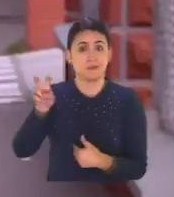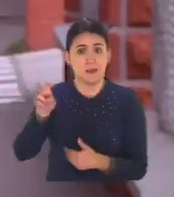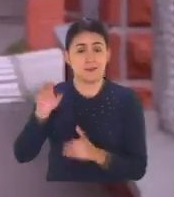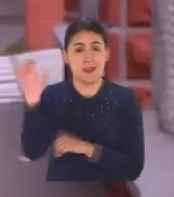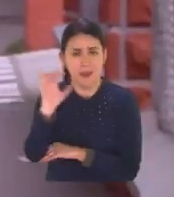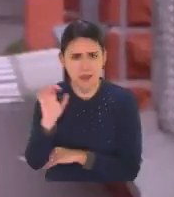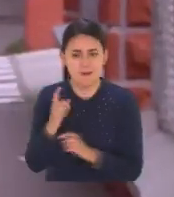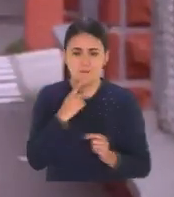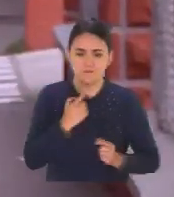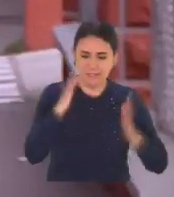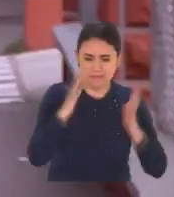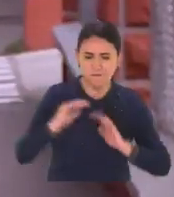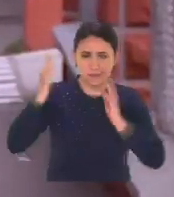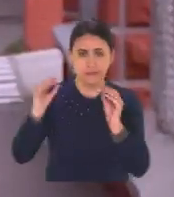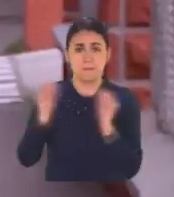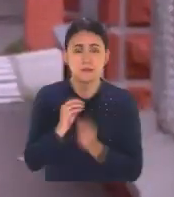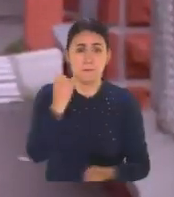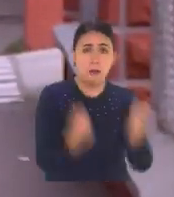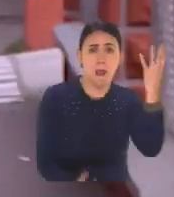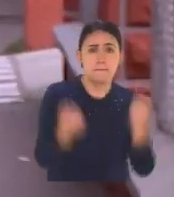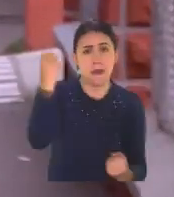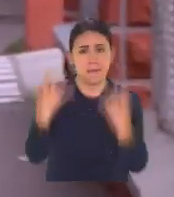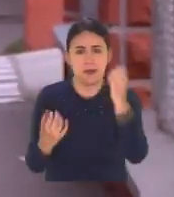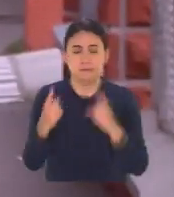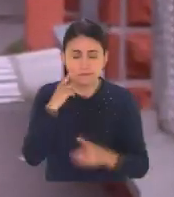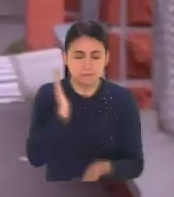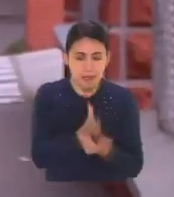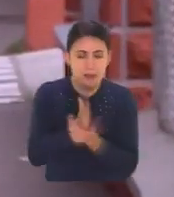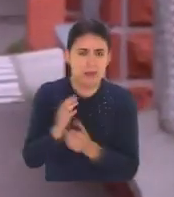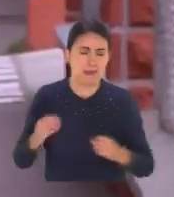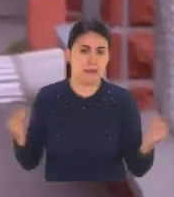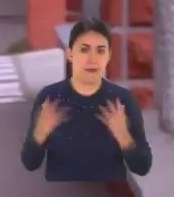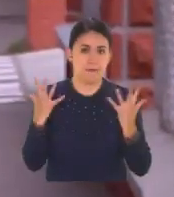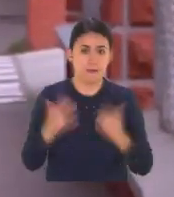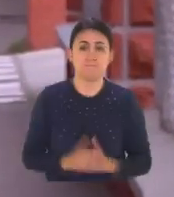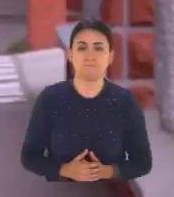festividades que normalmente vienen acompañadas por accidentes con pólvora. Me despido desde Medellín.